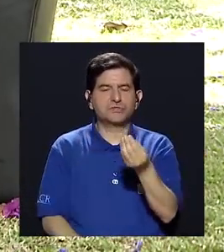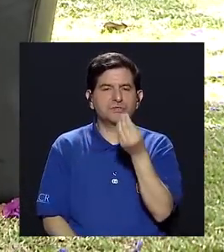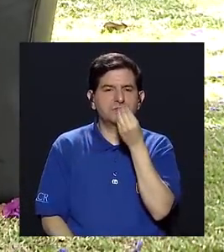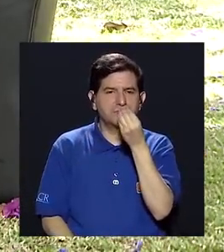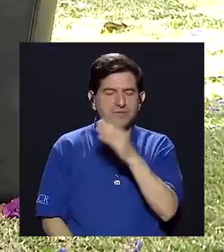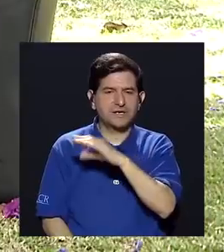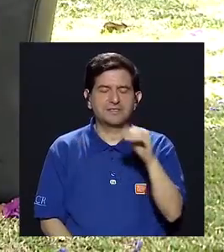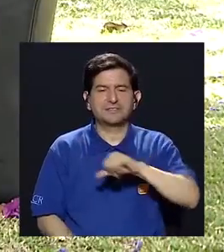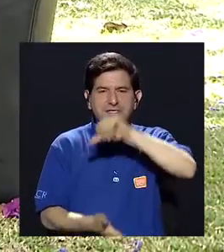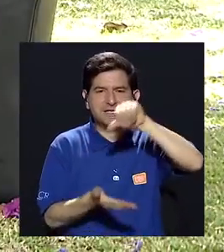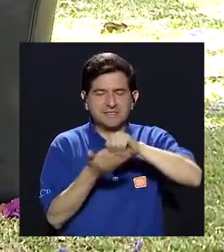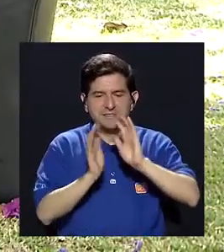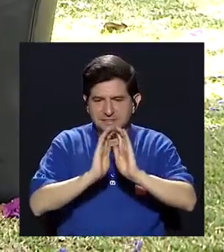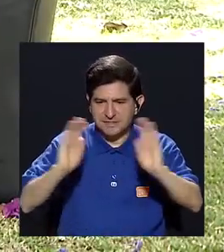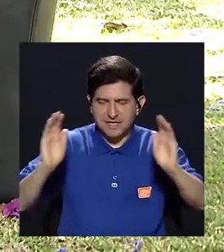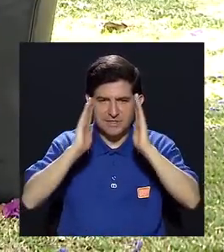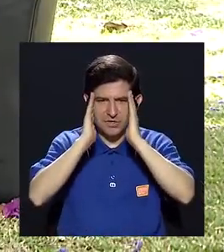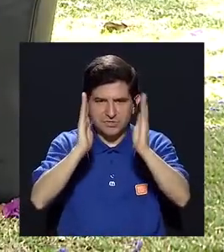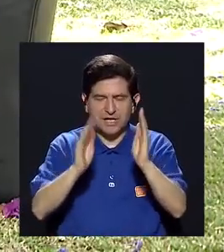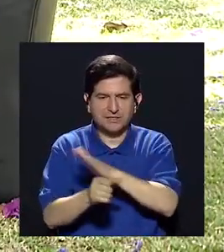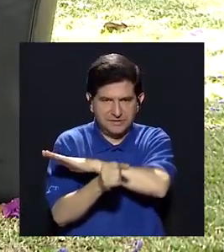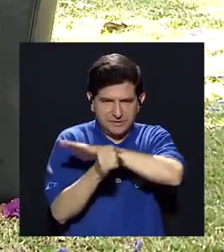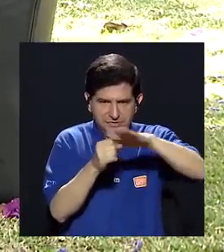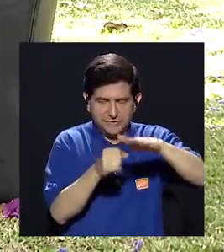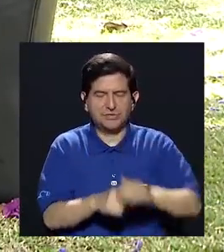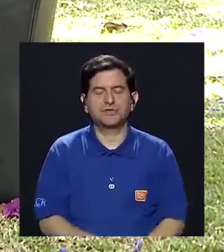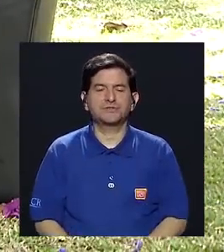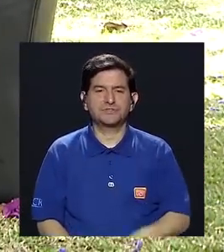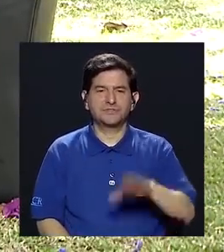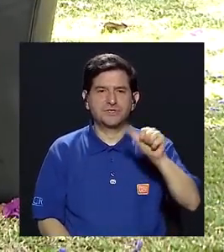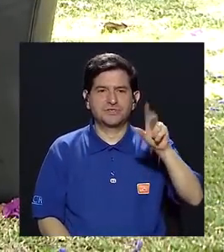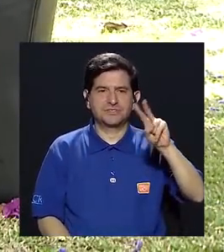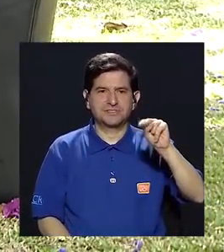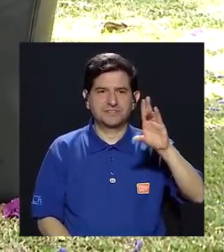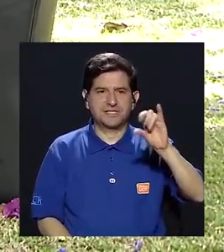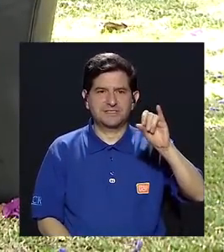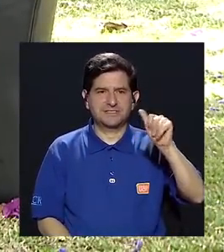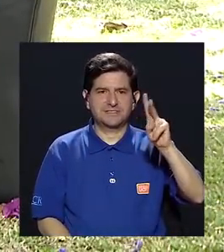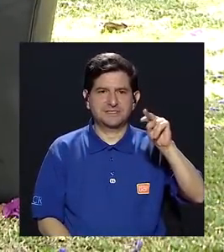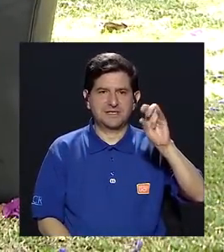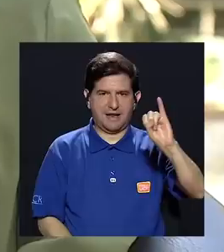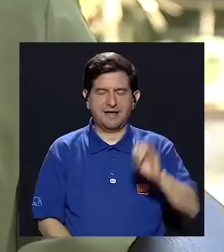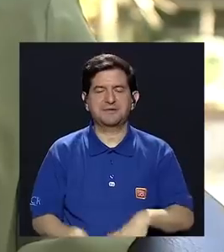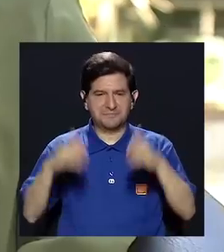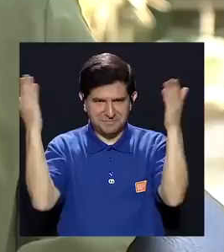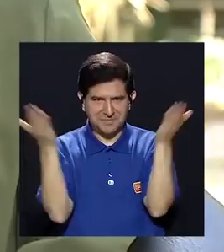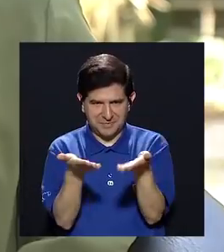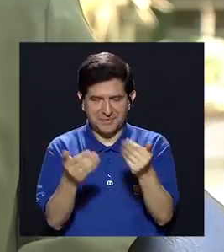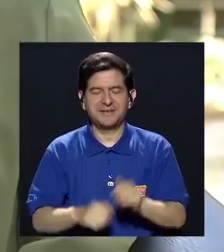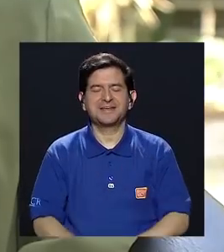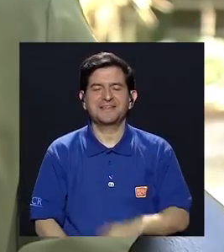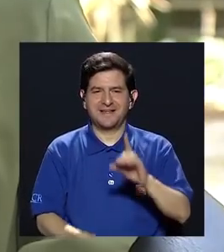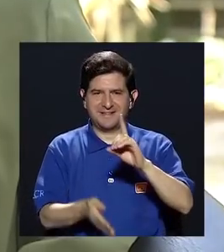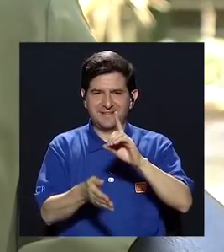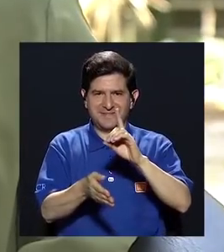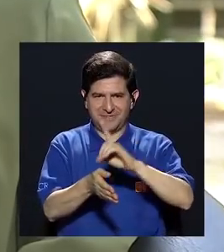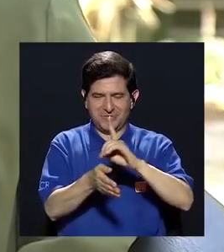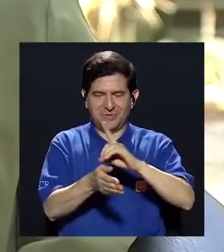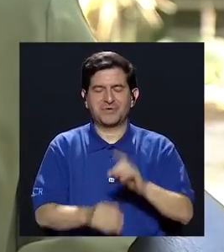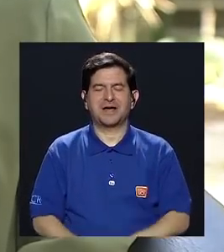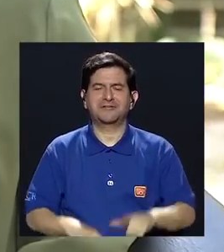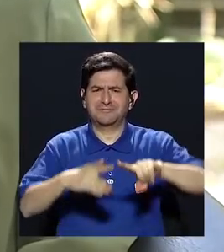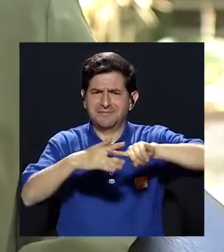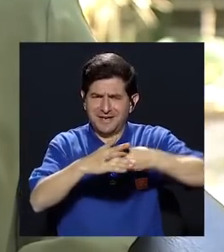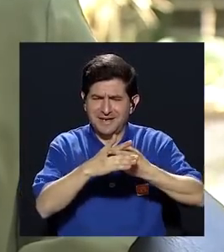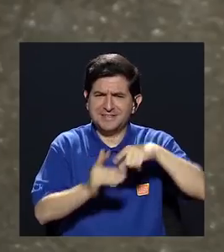y Nutrición y Centros Infantiles de Atención Integral, Sensinay. Bienvenida, doctora. Y bueno, empecemos